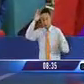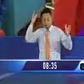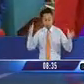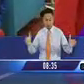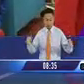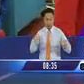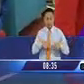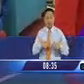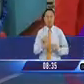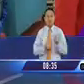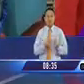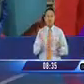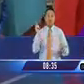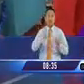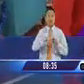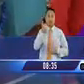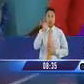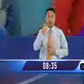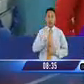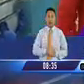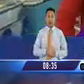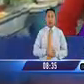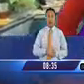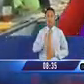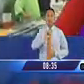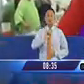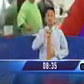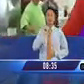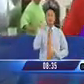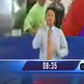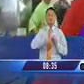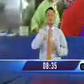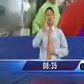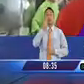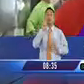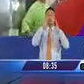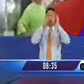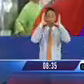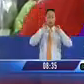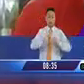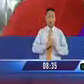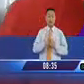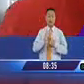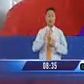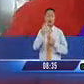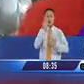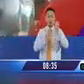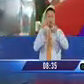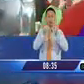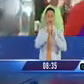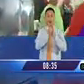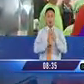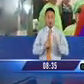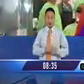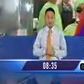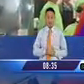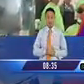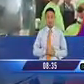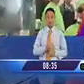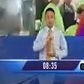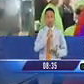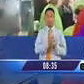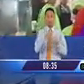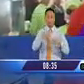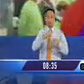se han organizado? ¿Hasta el 10 van a estar aquí? Claro que sí, hasta el día 10 vamos a estar en la feria gastronómica y artesanal. Entonces, efectivamente,